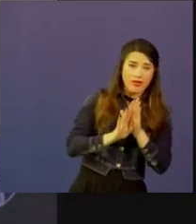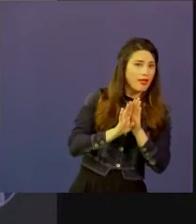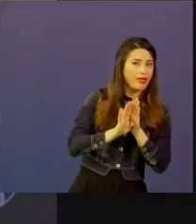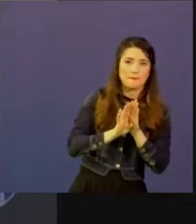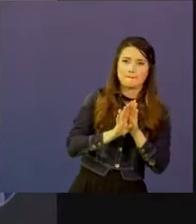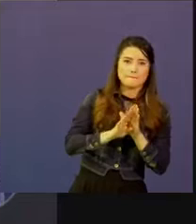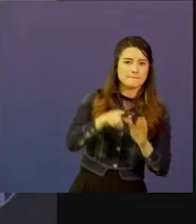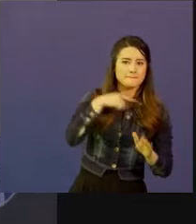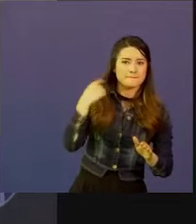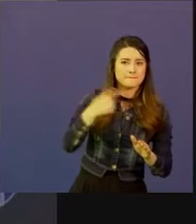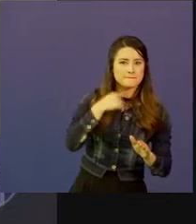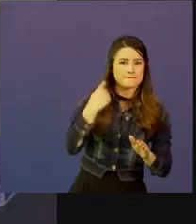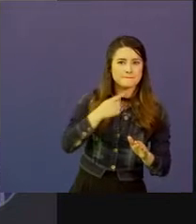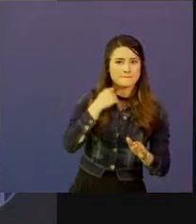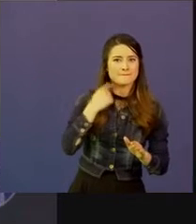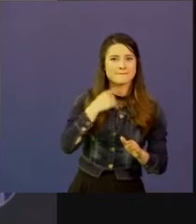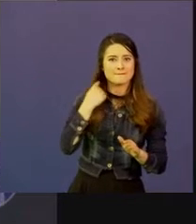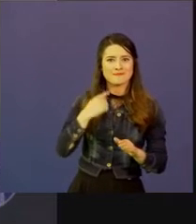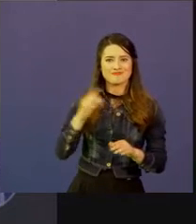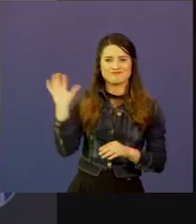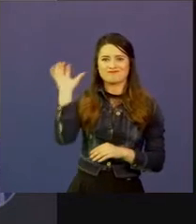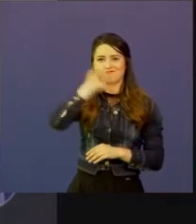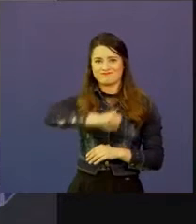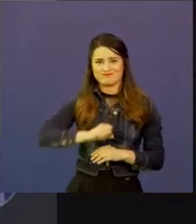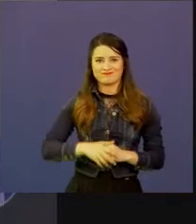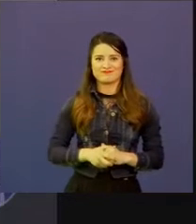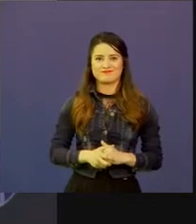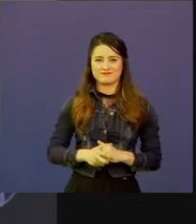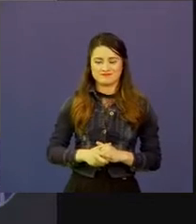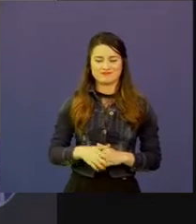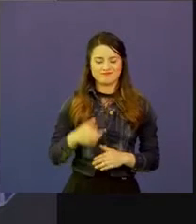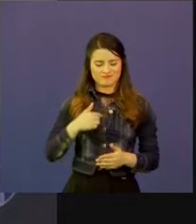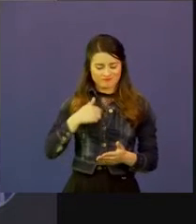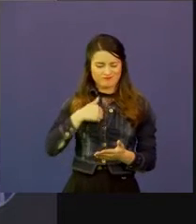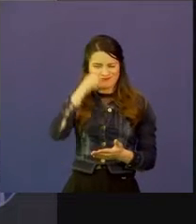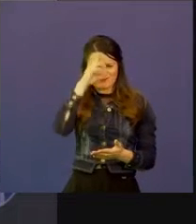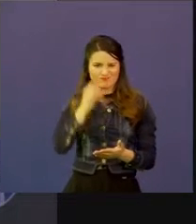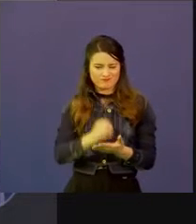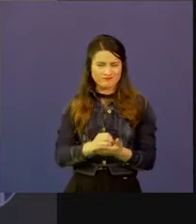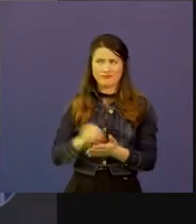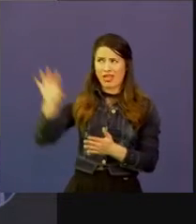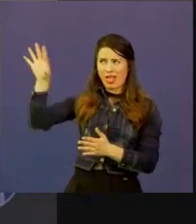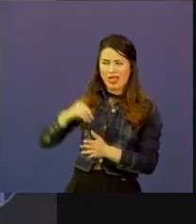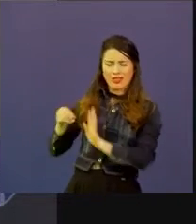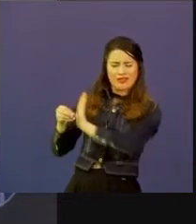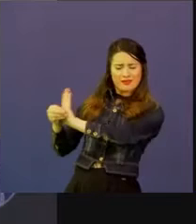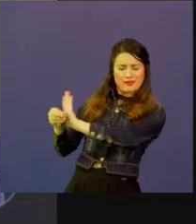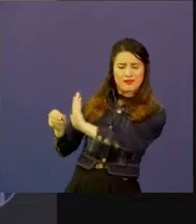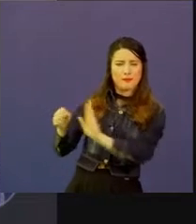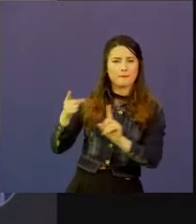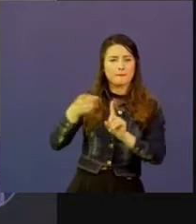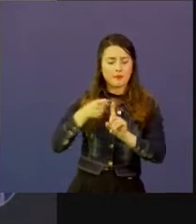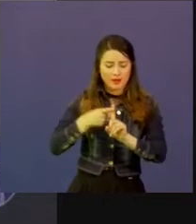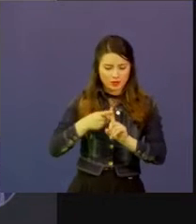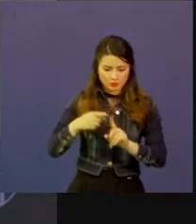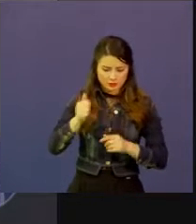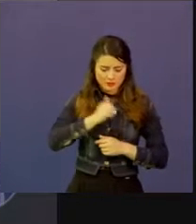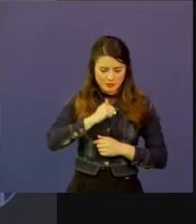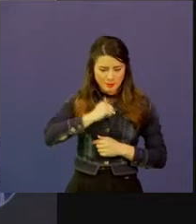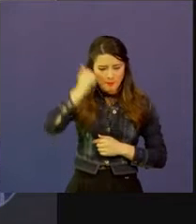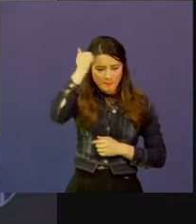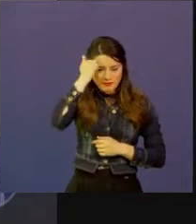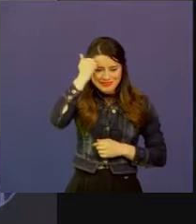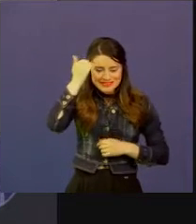opinión, lo que hemos olvidado es que debemos formarnos primero como maestros creativos, pensar primero en la